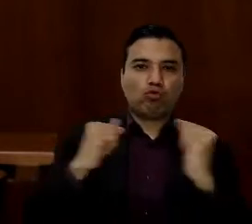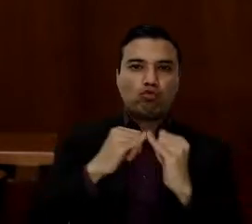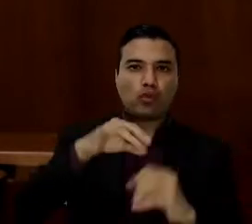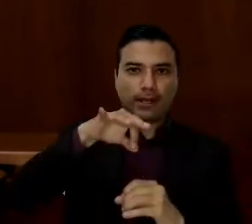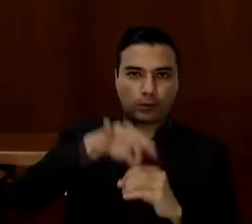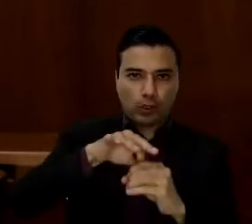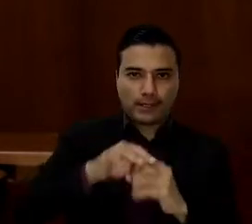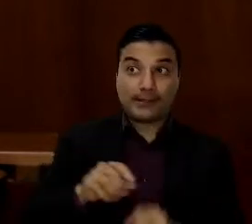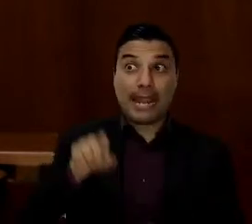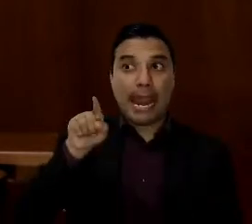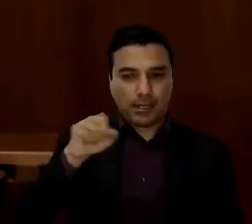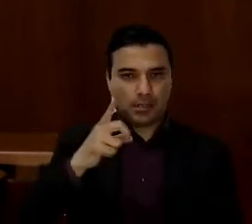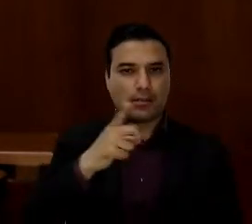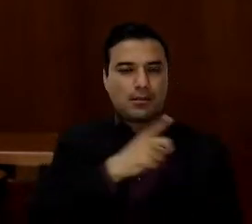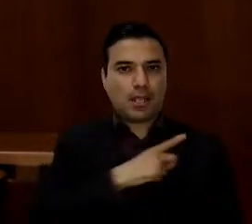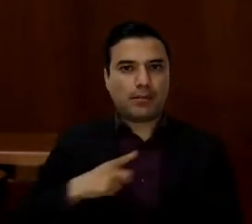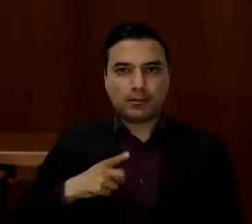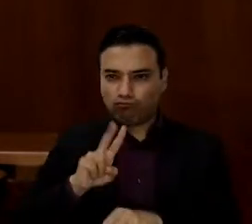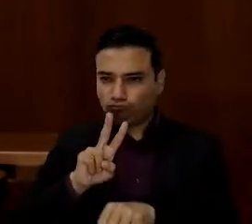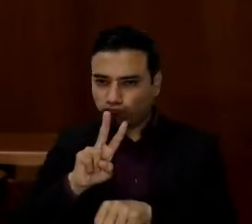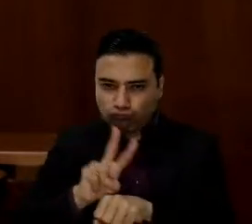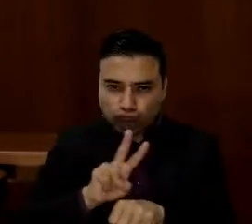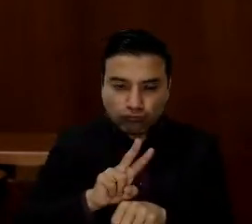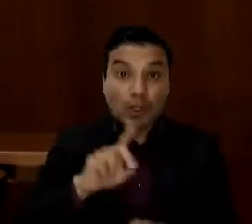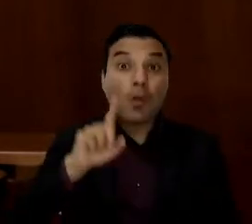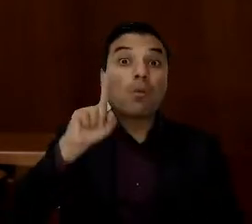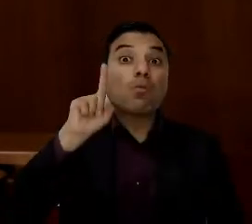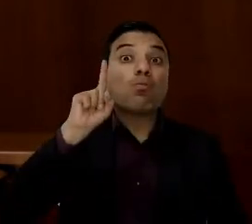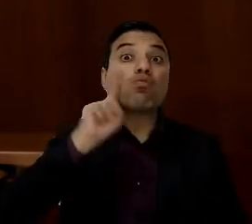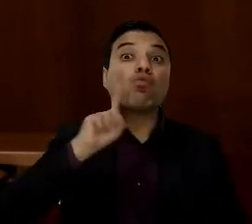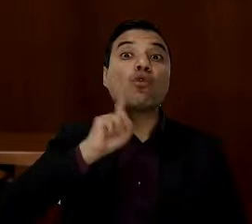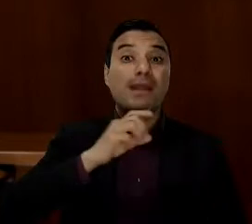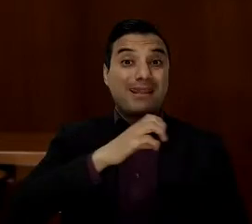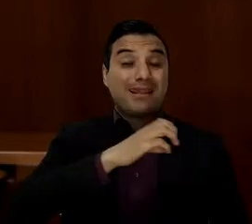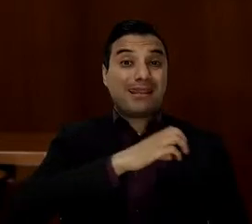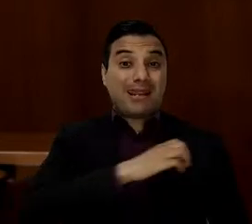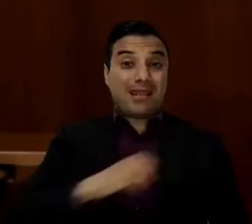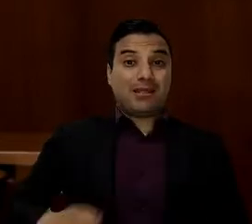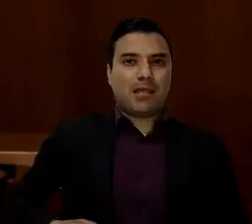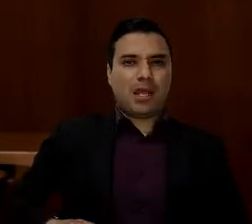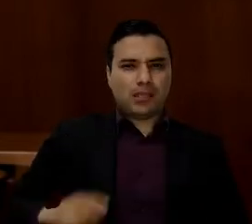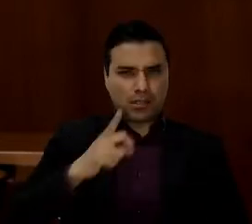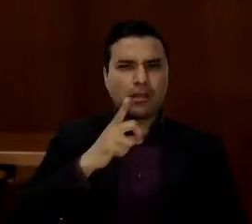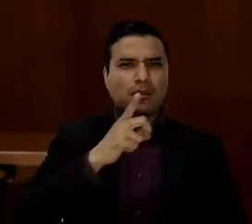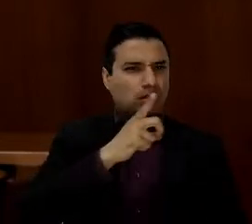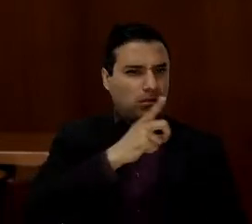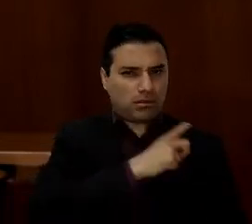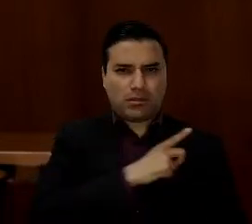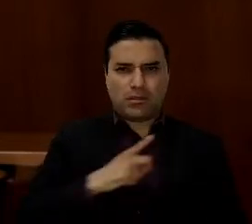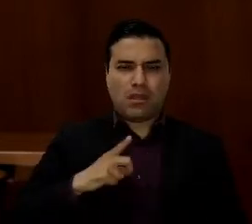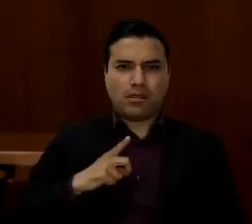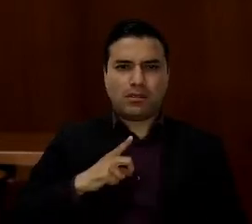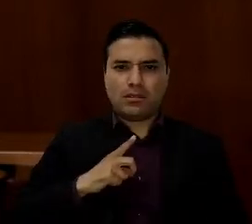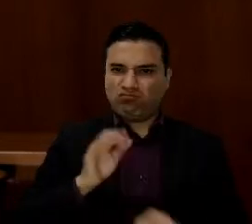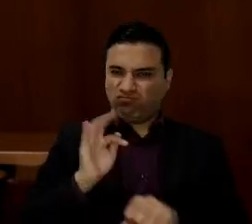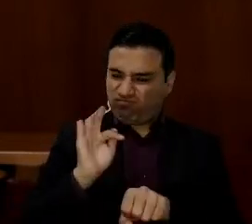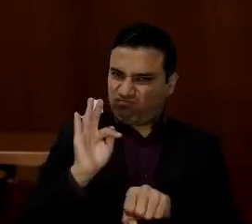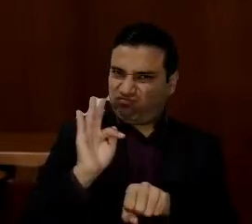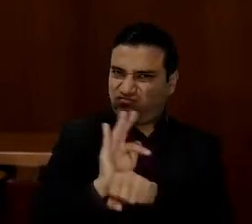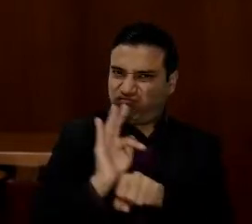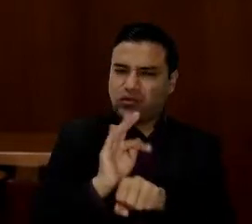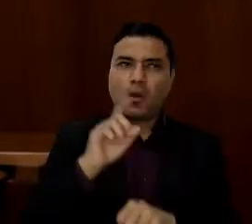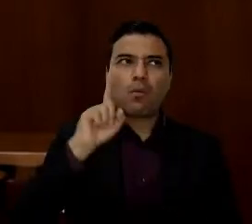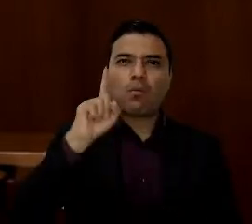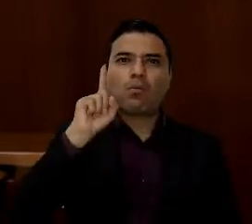vigilar que las candidatas mujeres puedan desenvolverse en el presente proceso electoral y puedan así